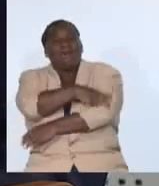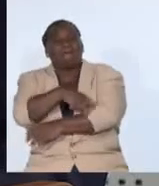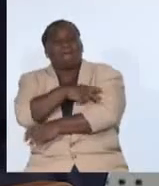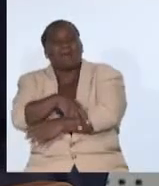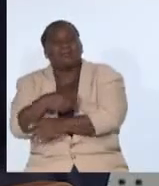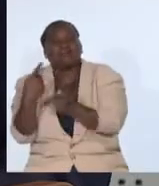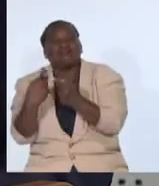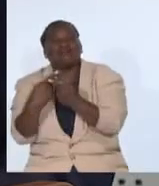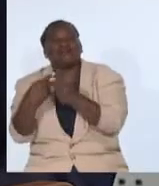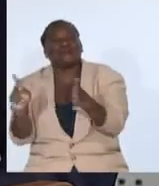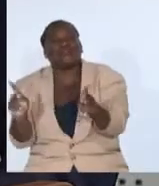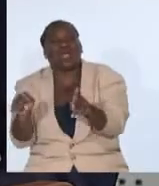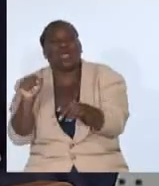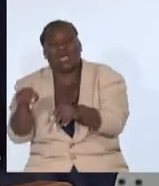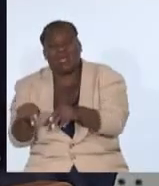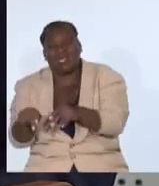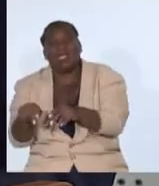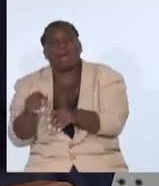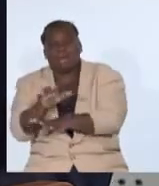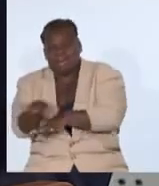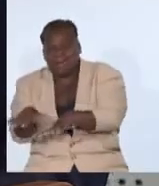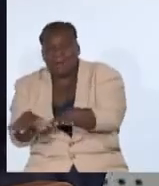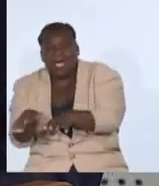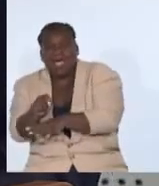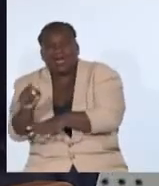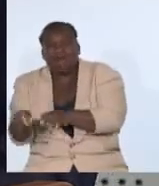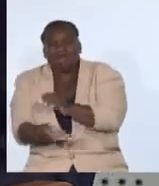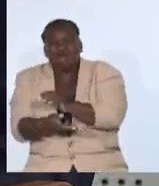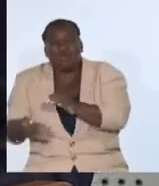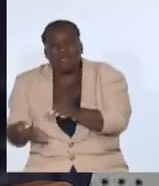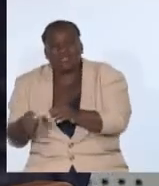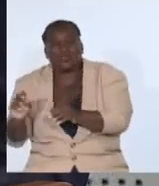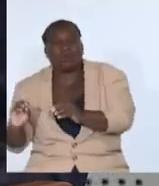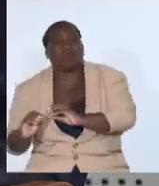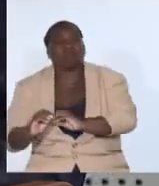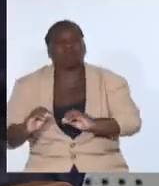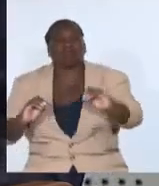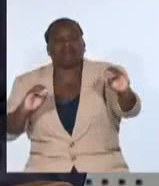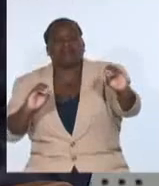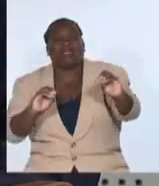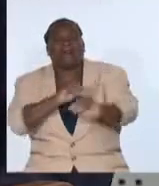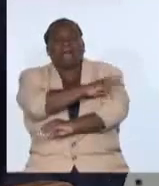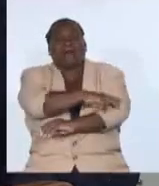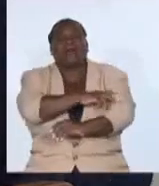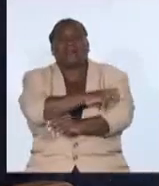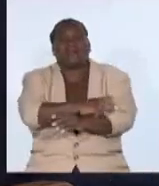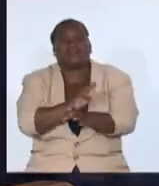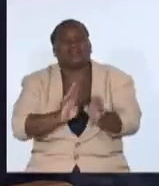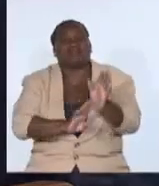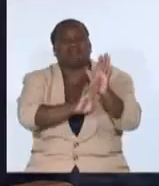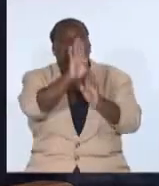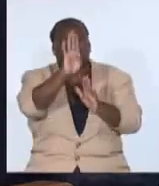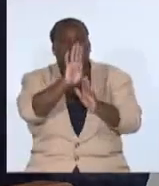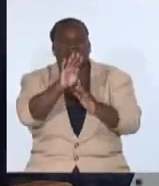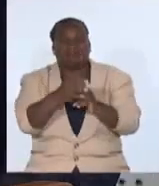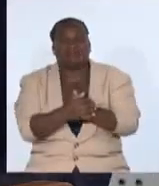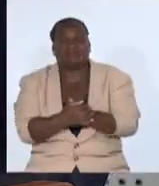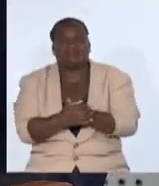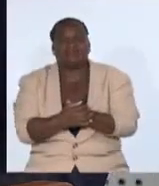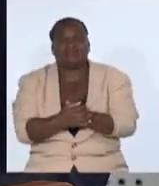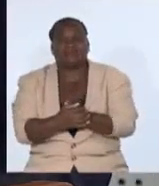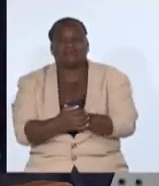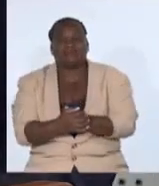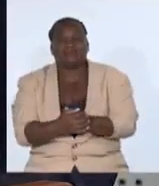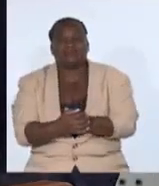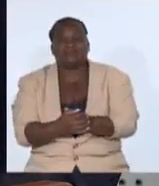profesionales que los países en desarrollo forman con mucho esfuerzo regularmente sin respaldo alguno de las naciones más